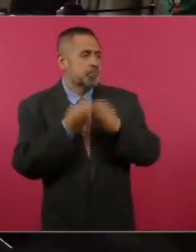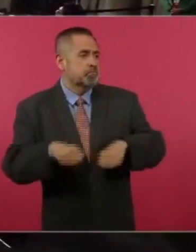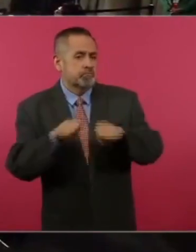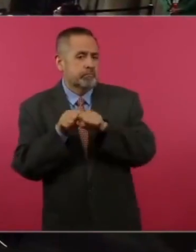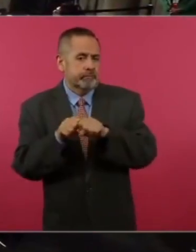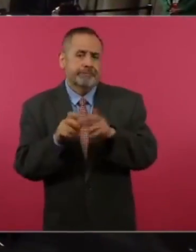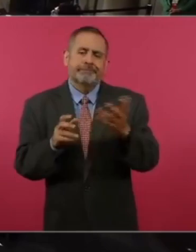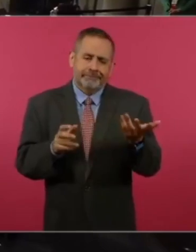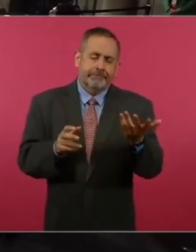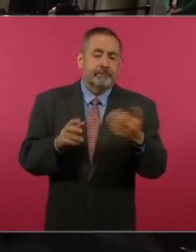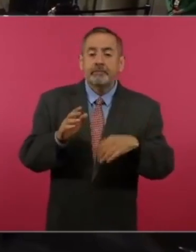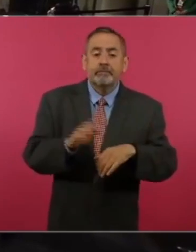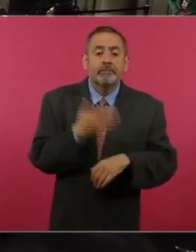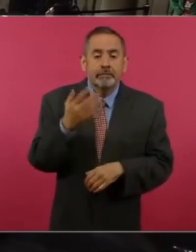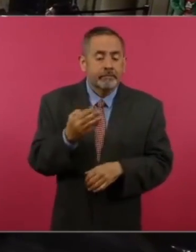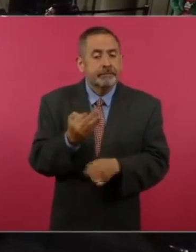porque ya ahora